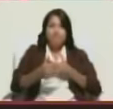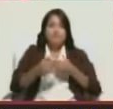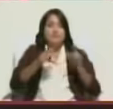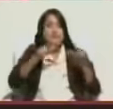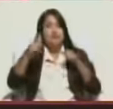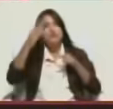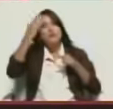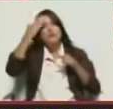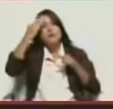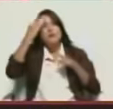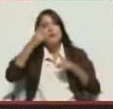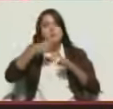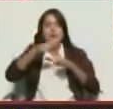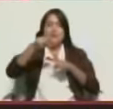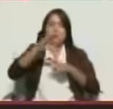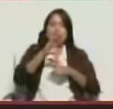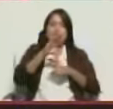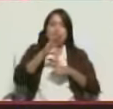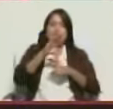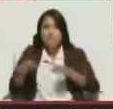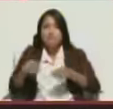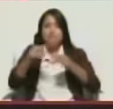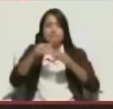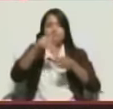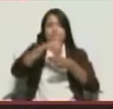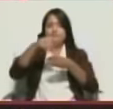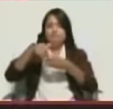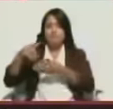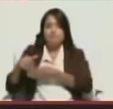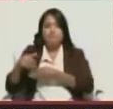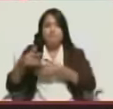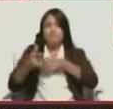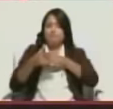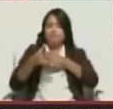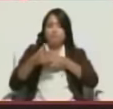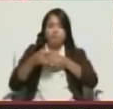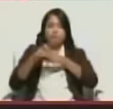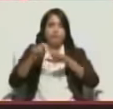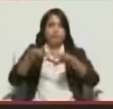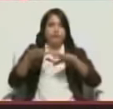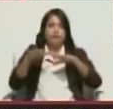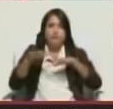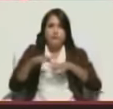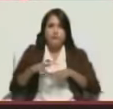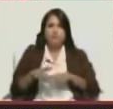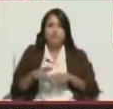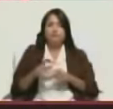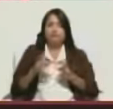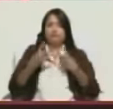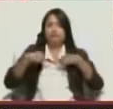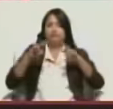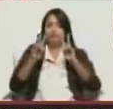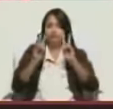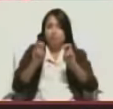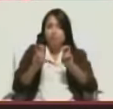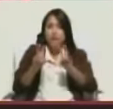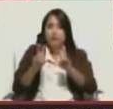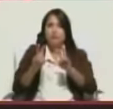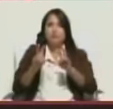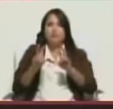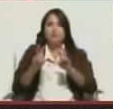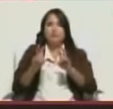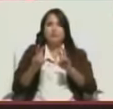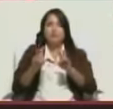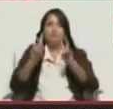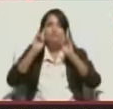sistema electoral de al lógico protegido moderno transparente